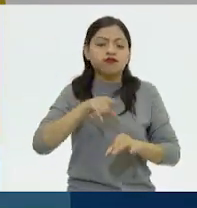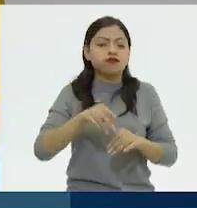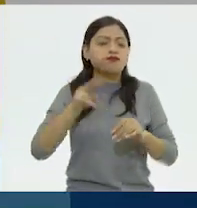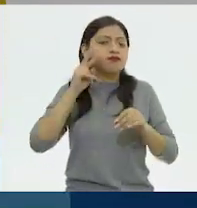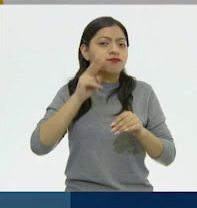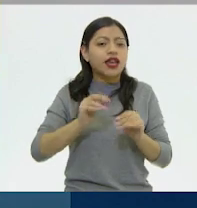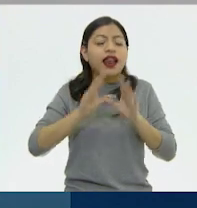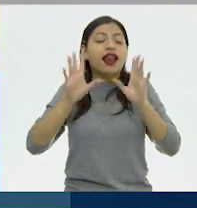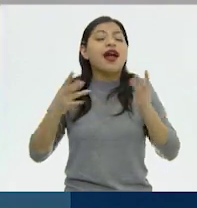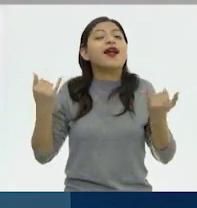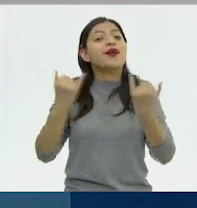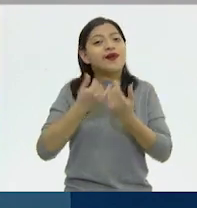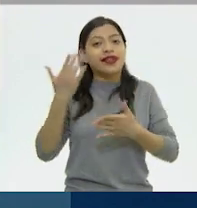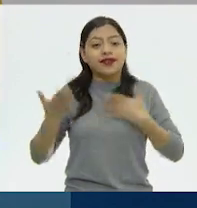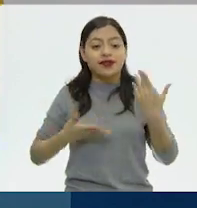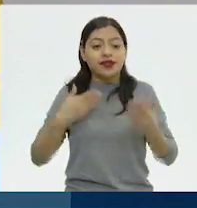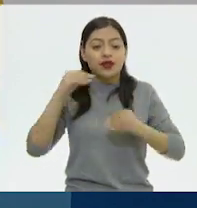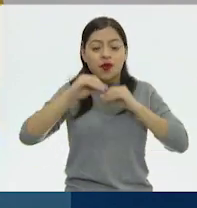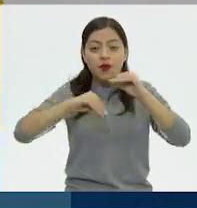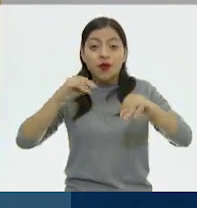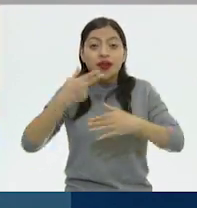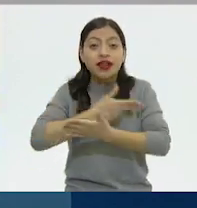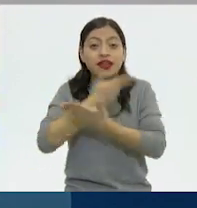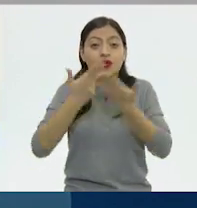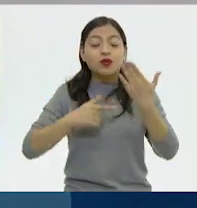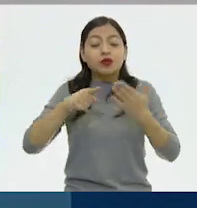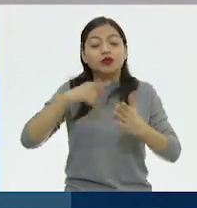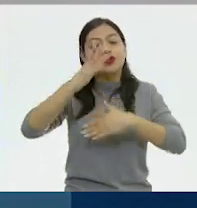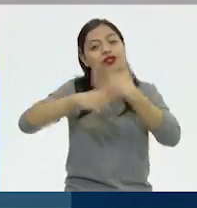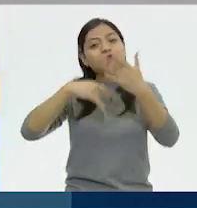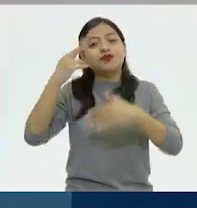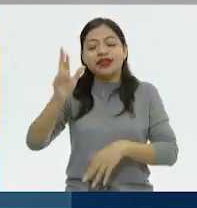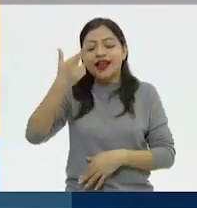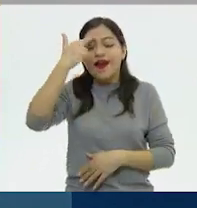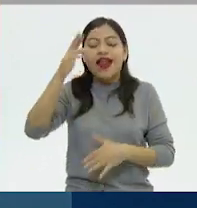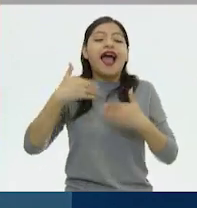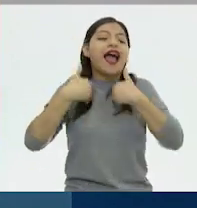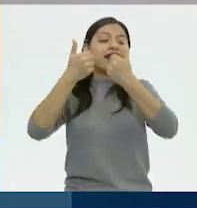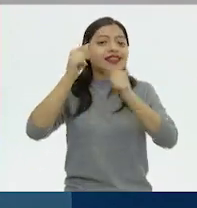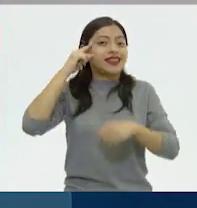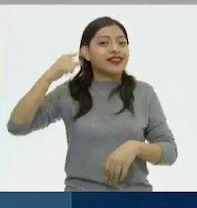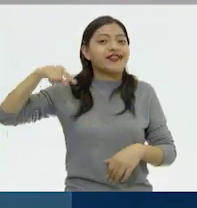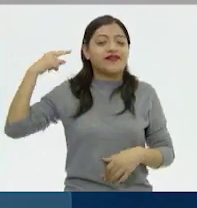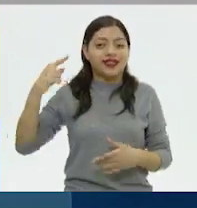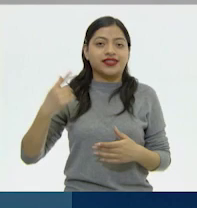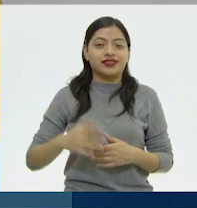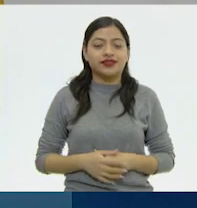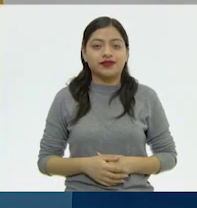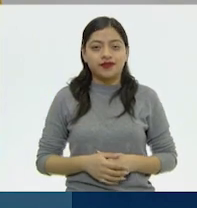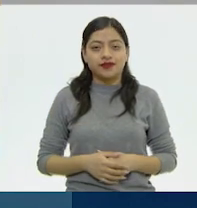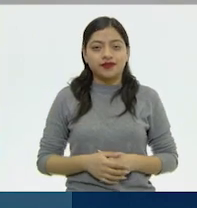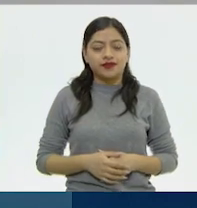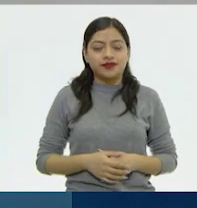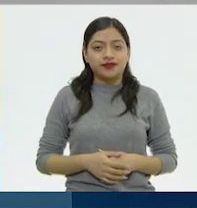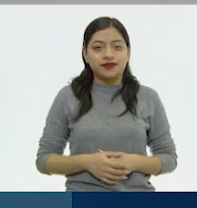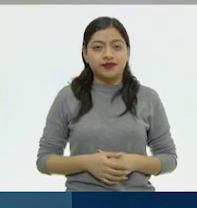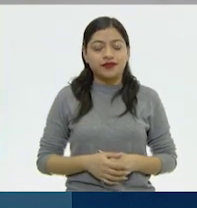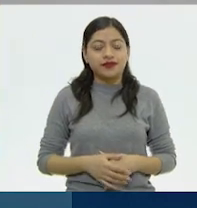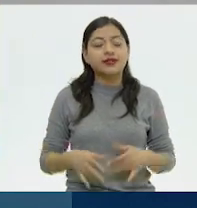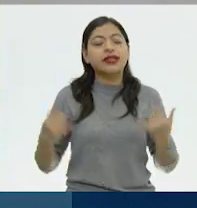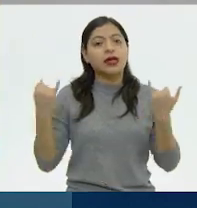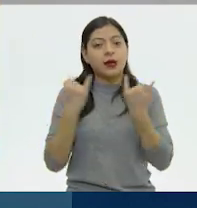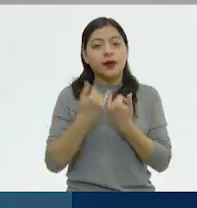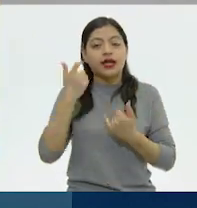muy divertida al ilustrarlos, y de esta forma tú puedes recordar fácilmente qué información querías poner. Y pues también